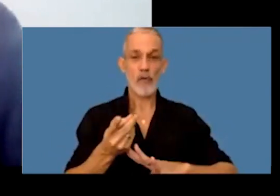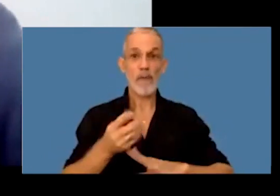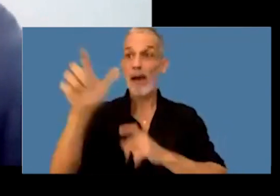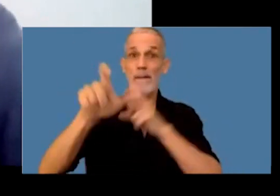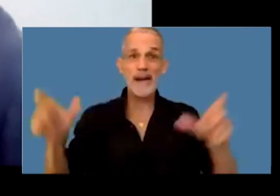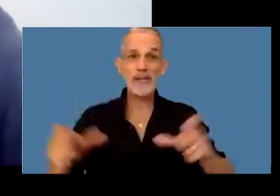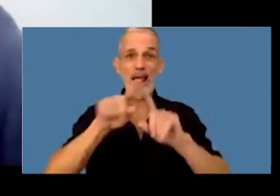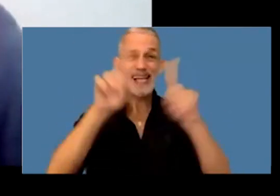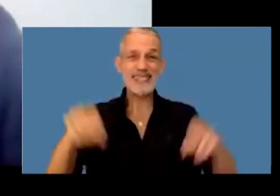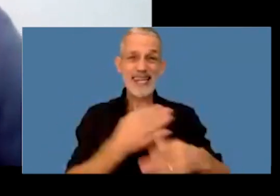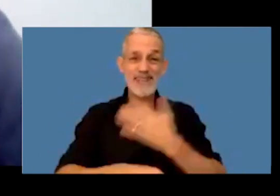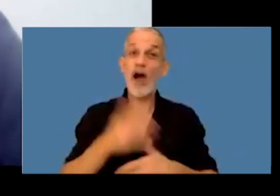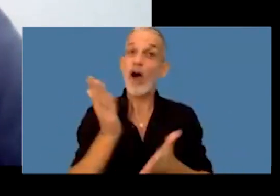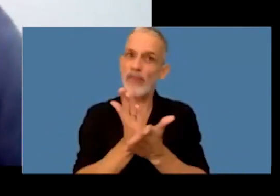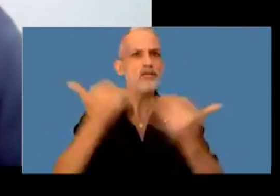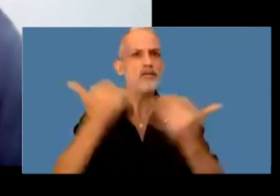su derecho.